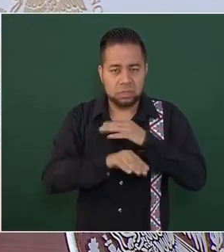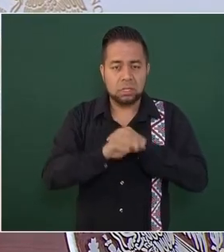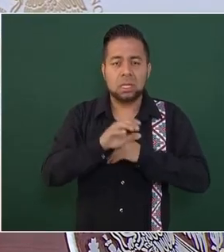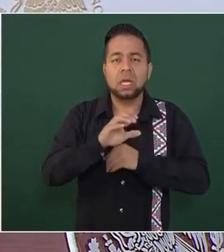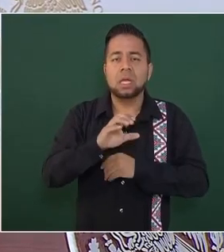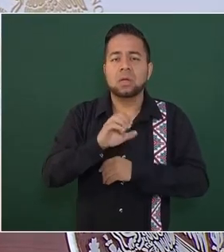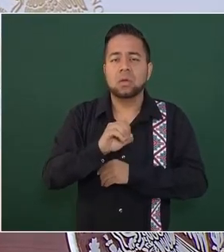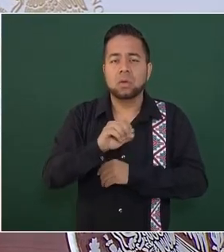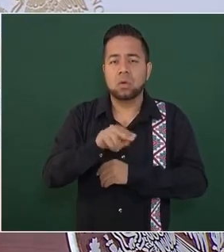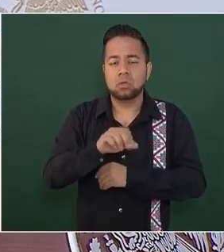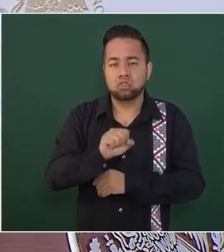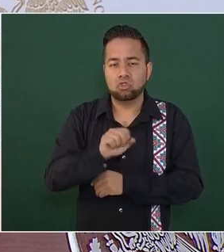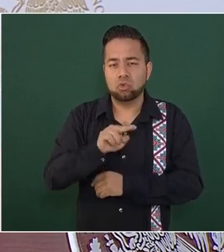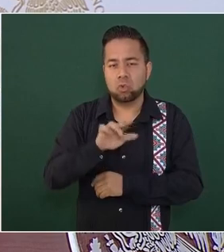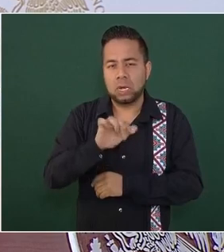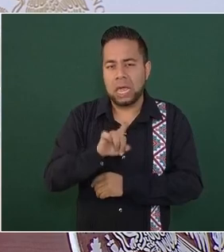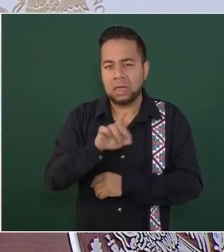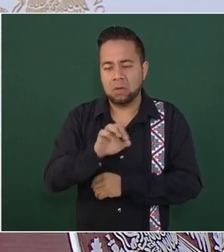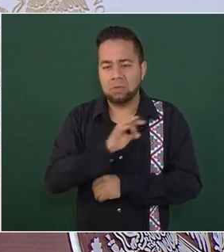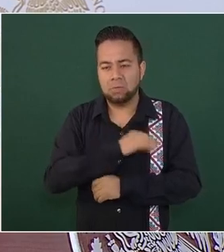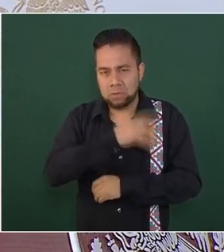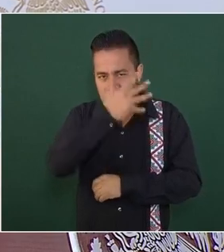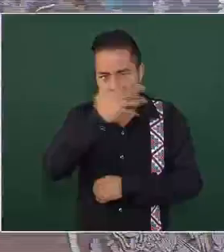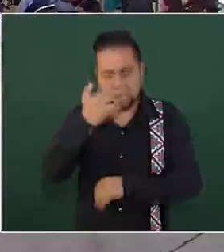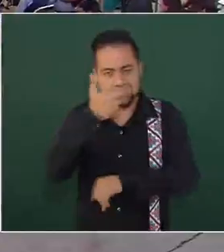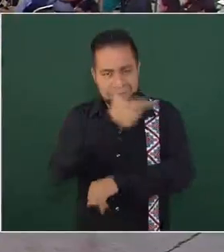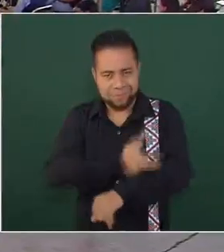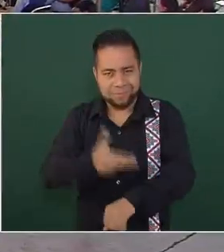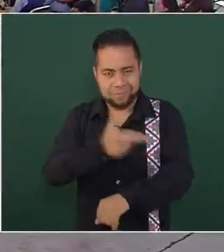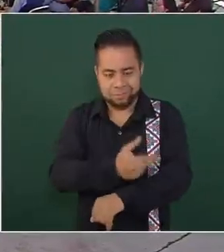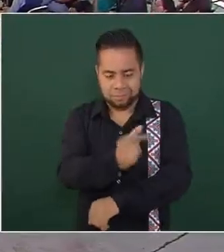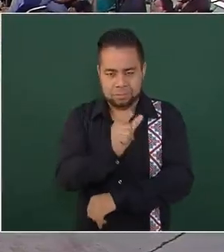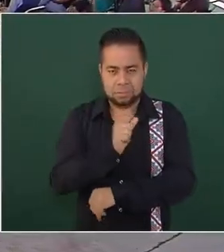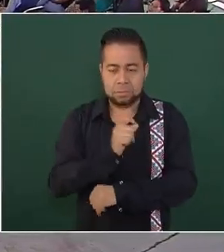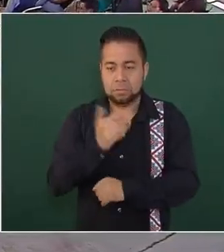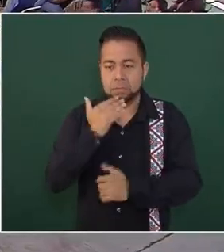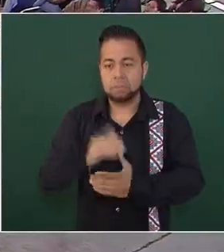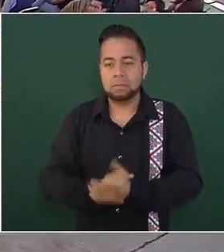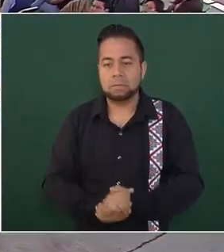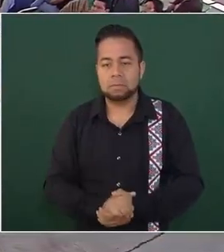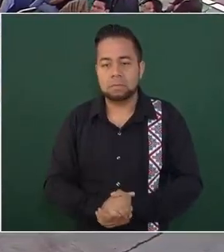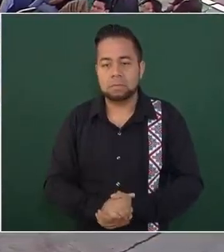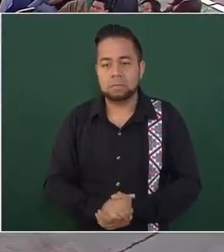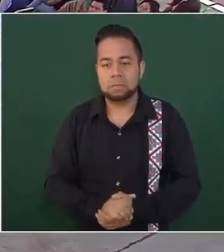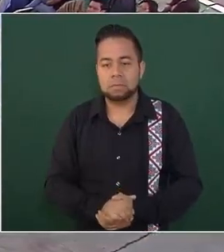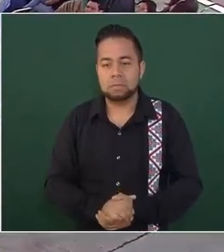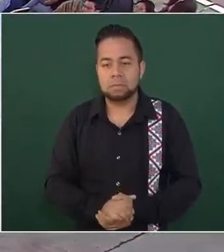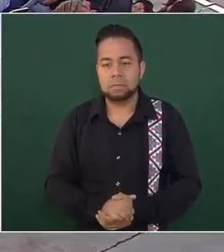sacar la credencial de elector muy bien presidente exigimos justicia